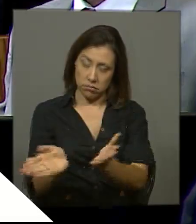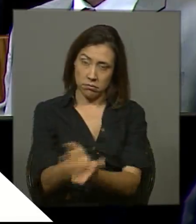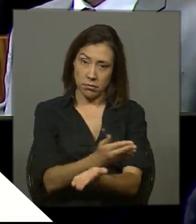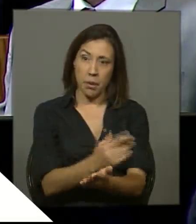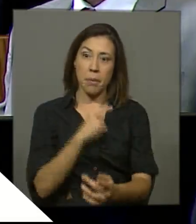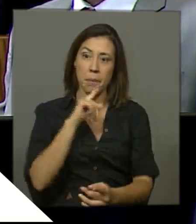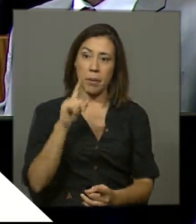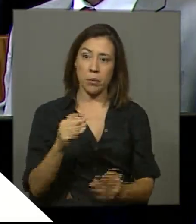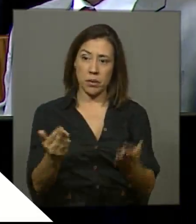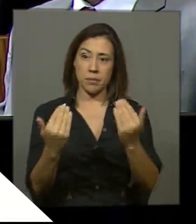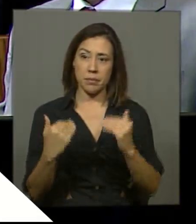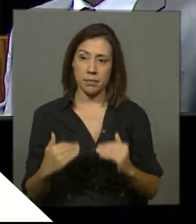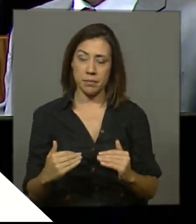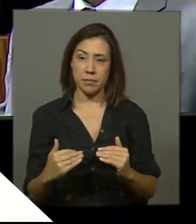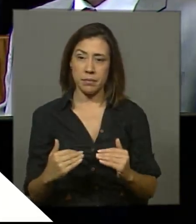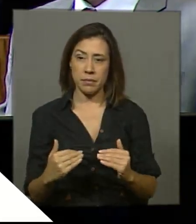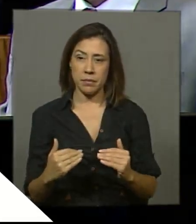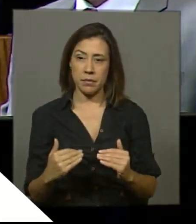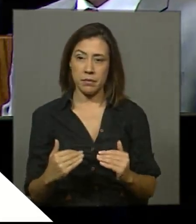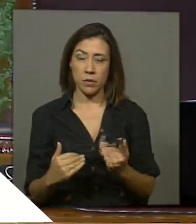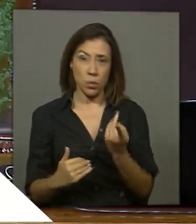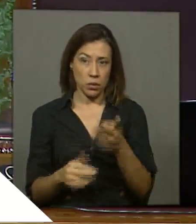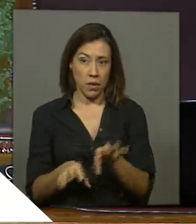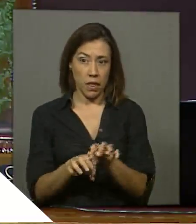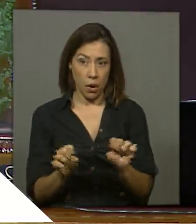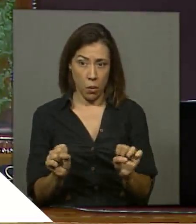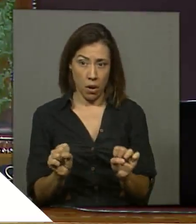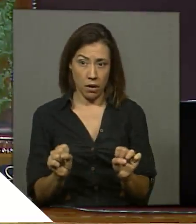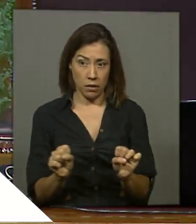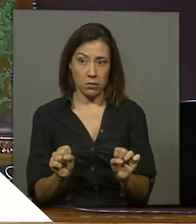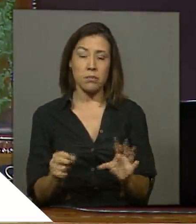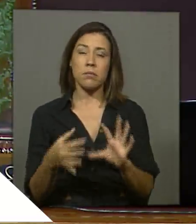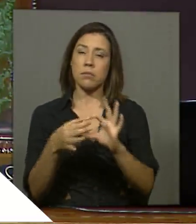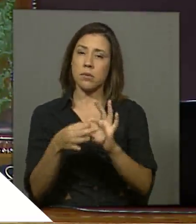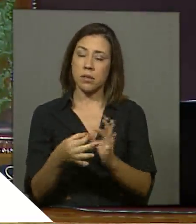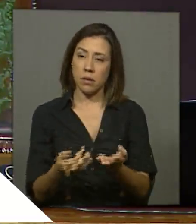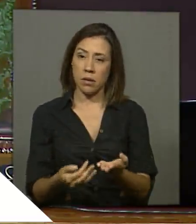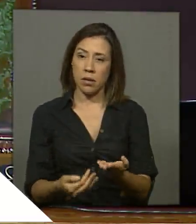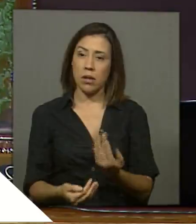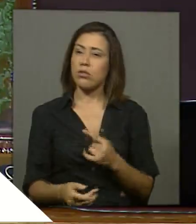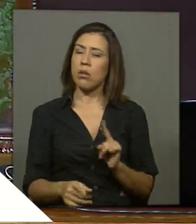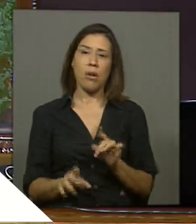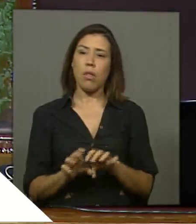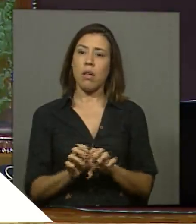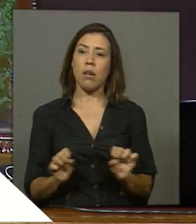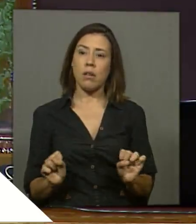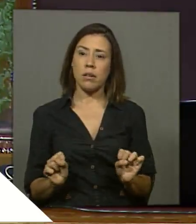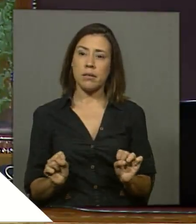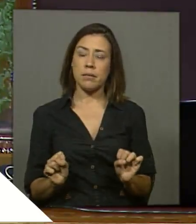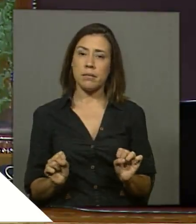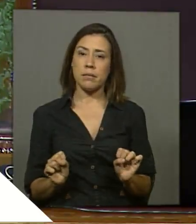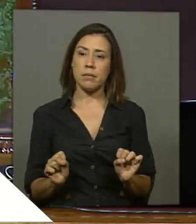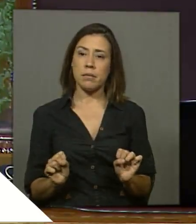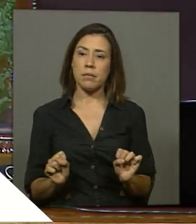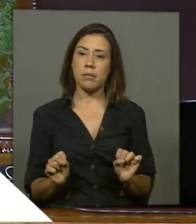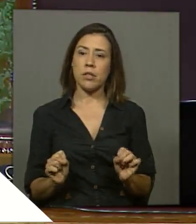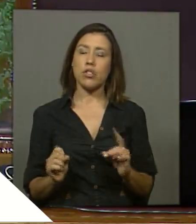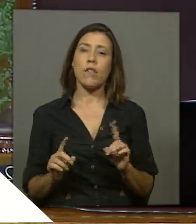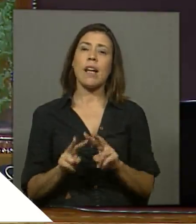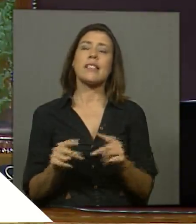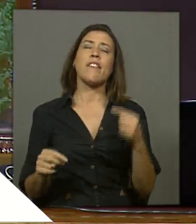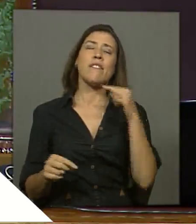presidente Entiendo entiendo que usted está de acuerdo conmigo en consecuencia Muchas gracias Estoy de acuerdo presidente no quiero generar sobre esto un